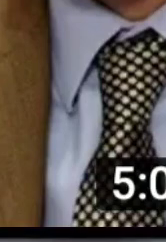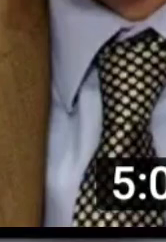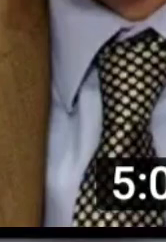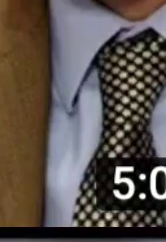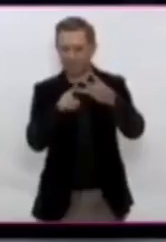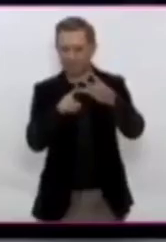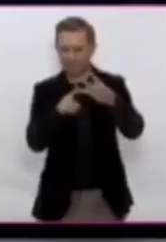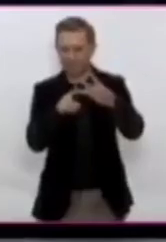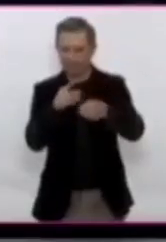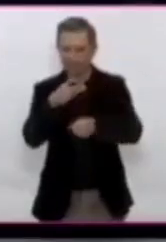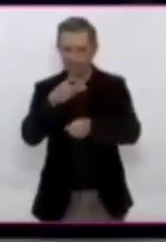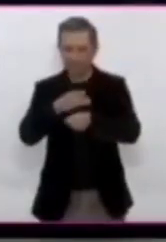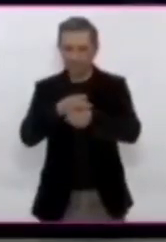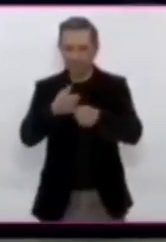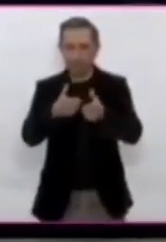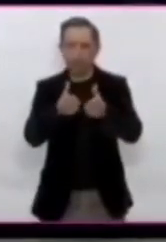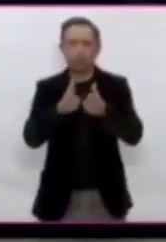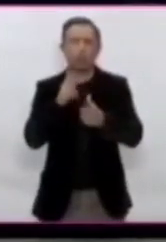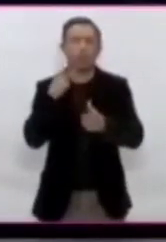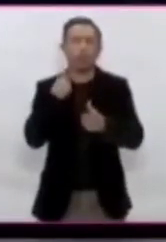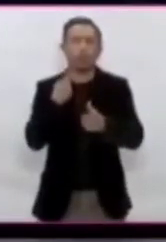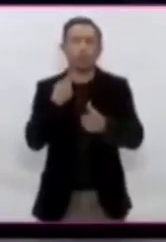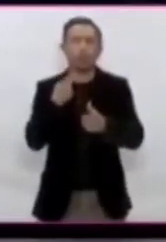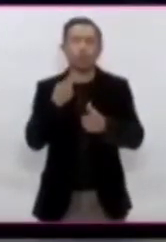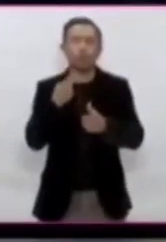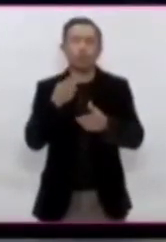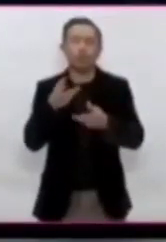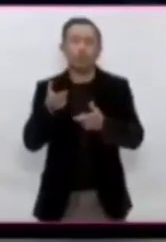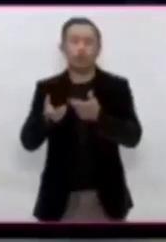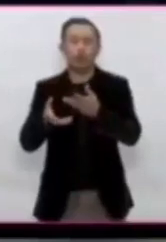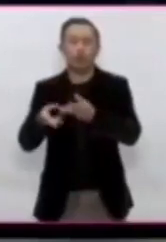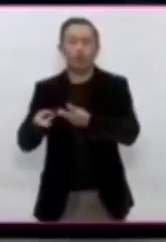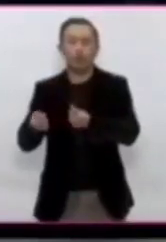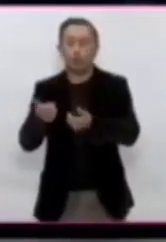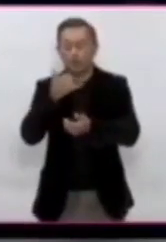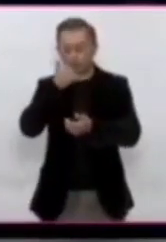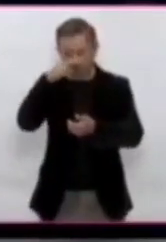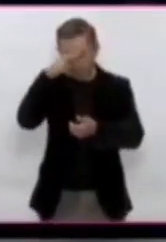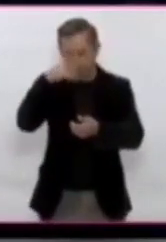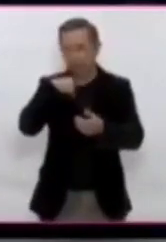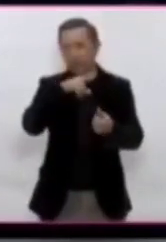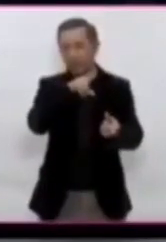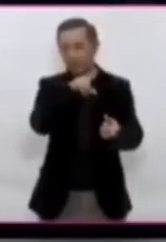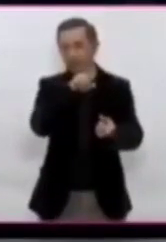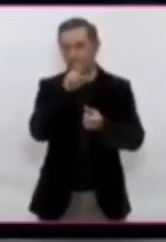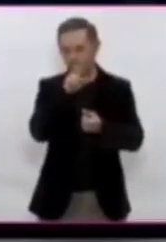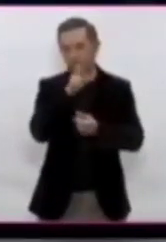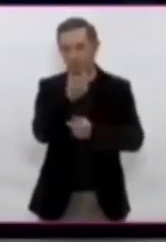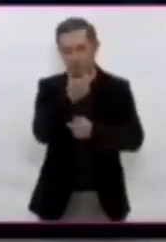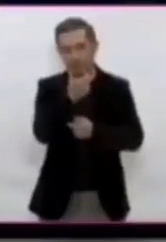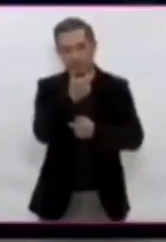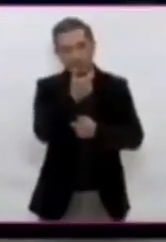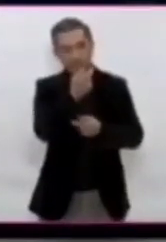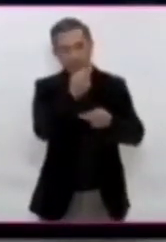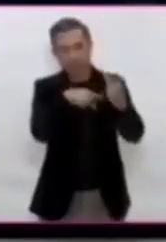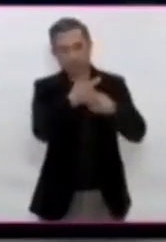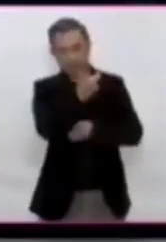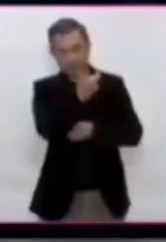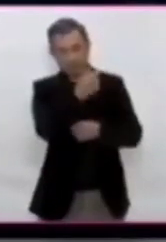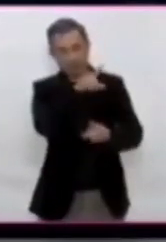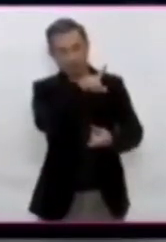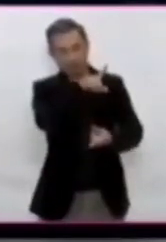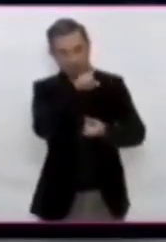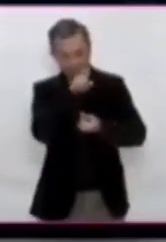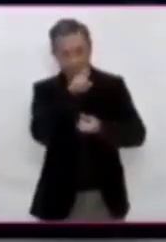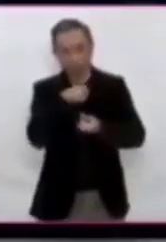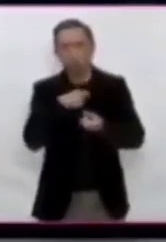hay erogaciones, perdón, ingresos de origen no identificado, y en este